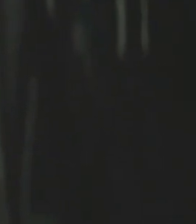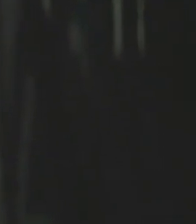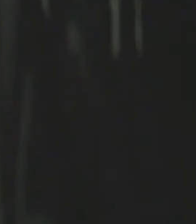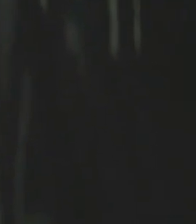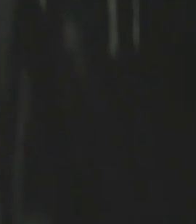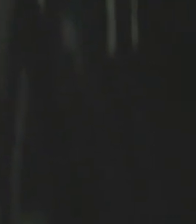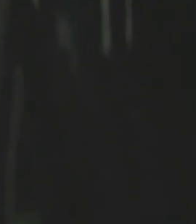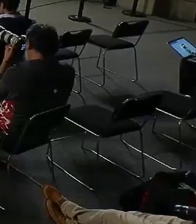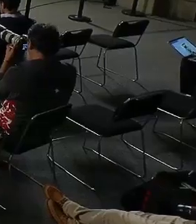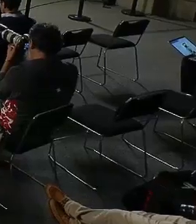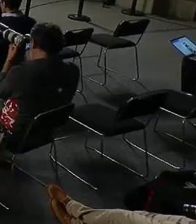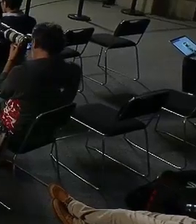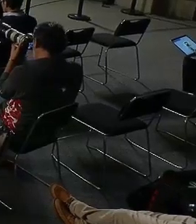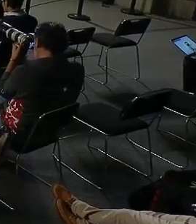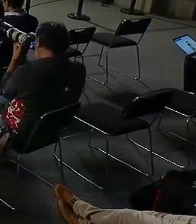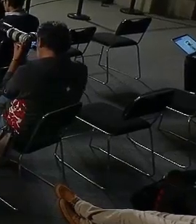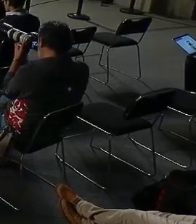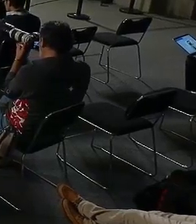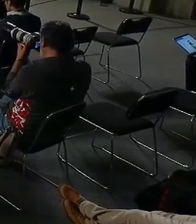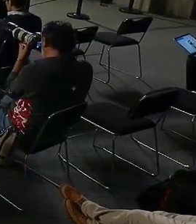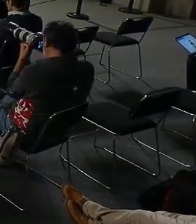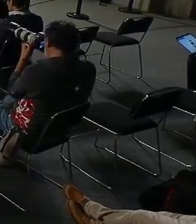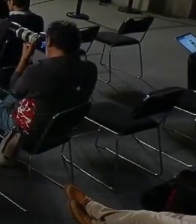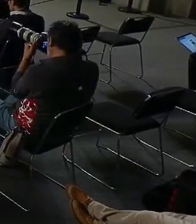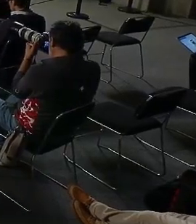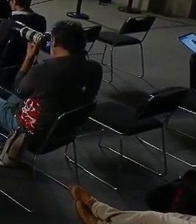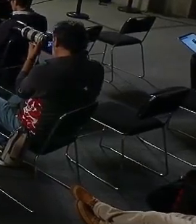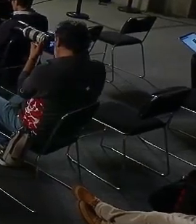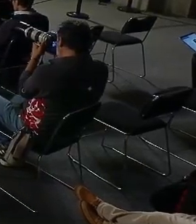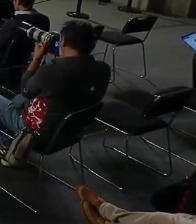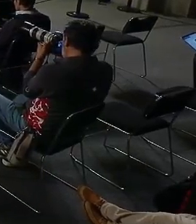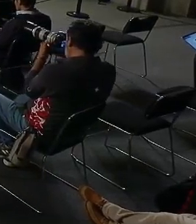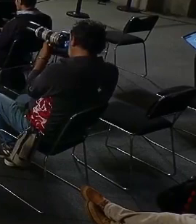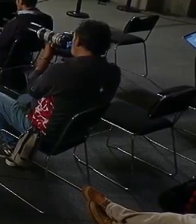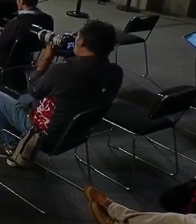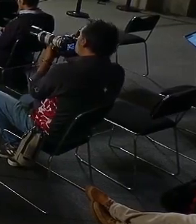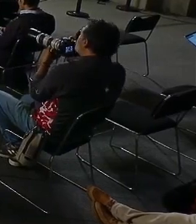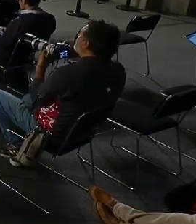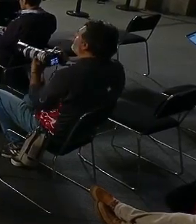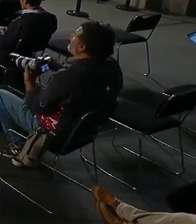el pueblo de México. Comisión Federal de Electricidad.